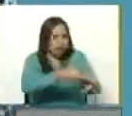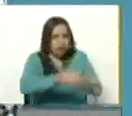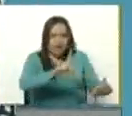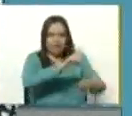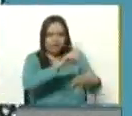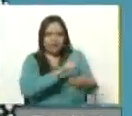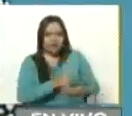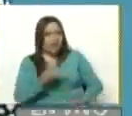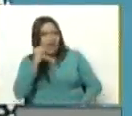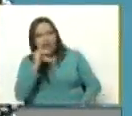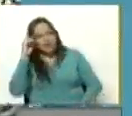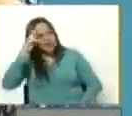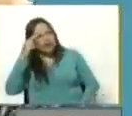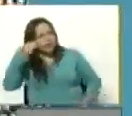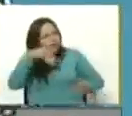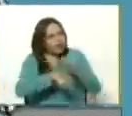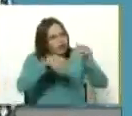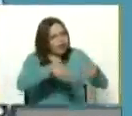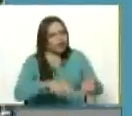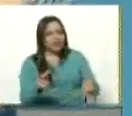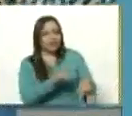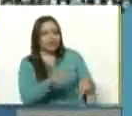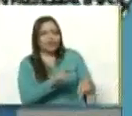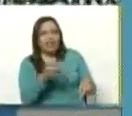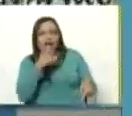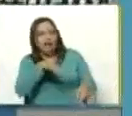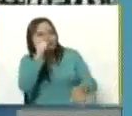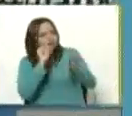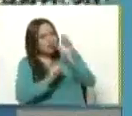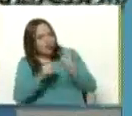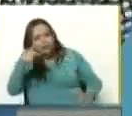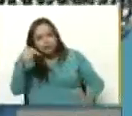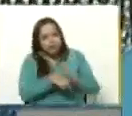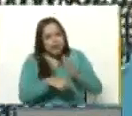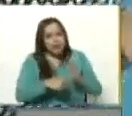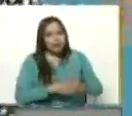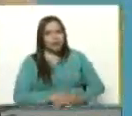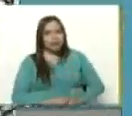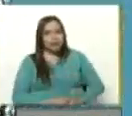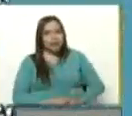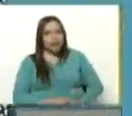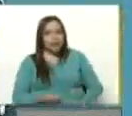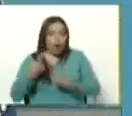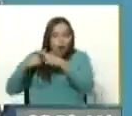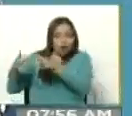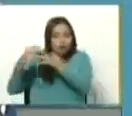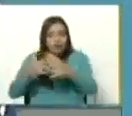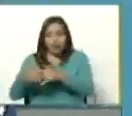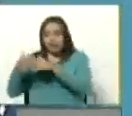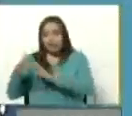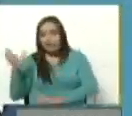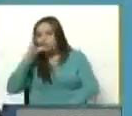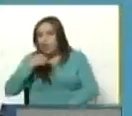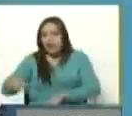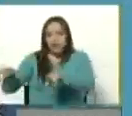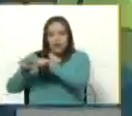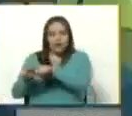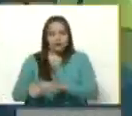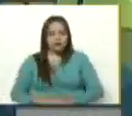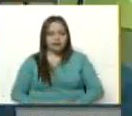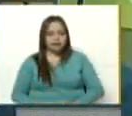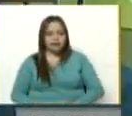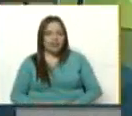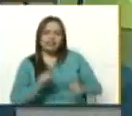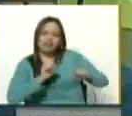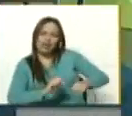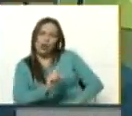tan profunda aquí y una comprensión que carecemos totalmente en Estados Unidos. Adriana, nos queda menos